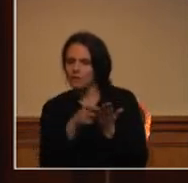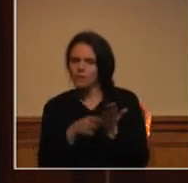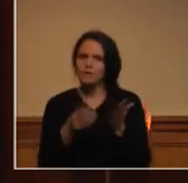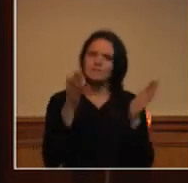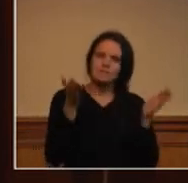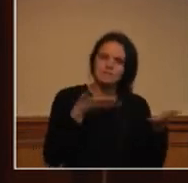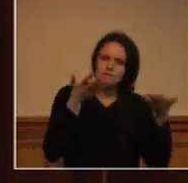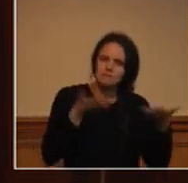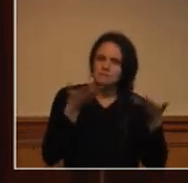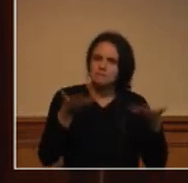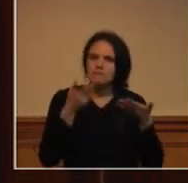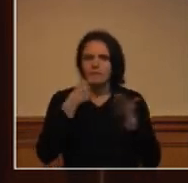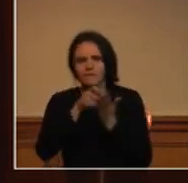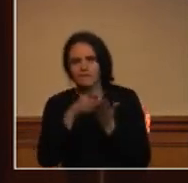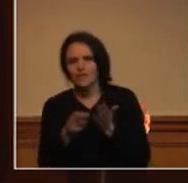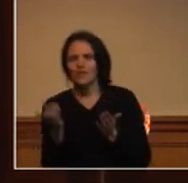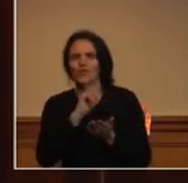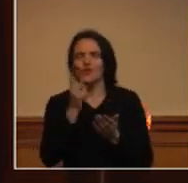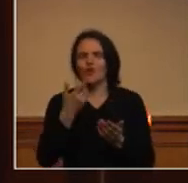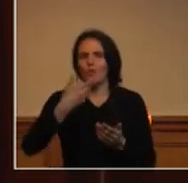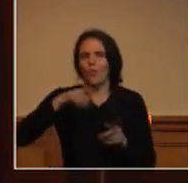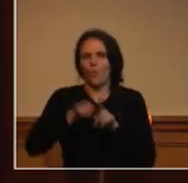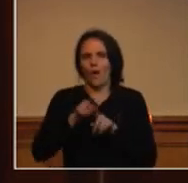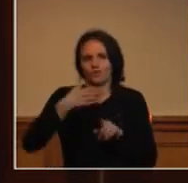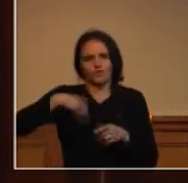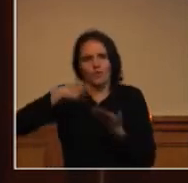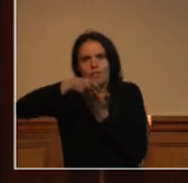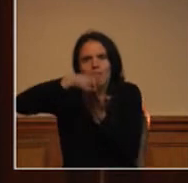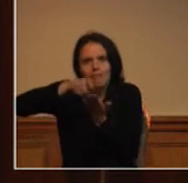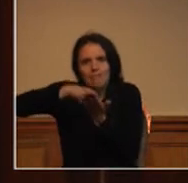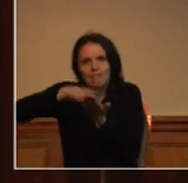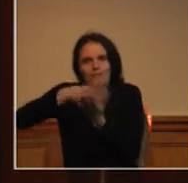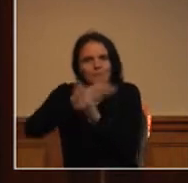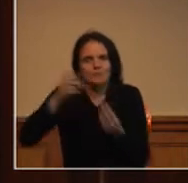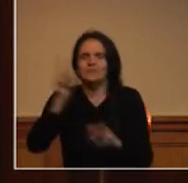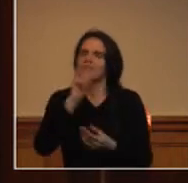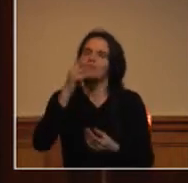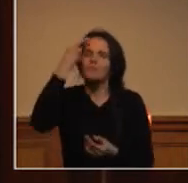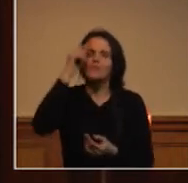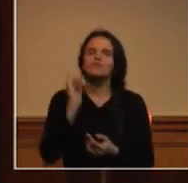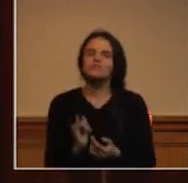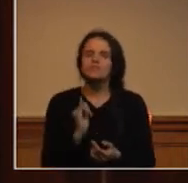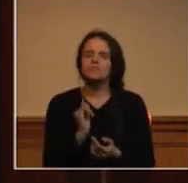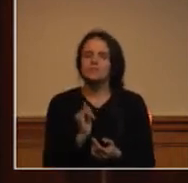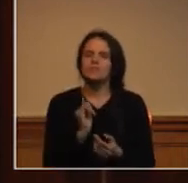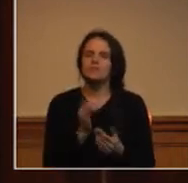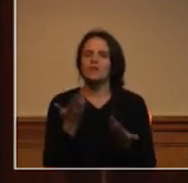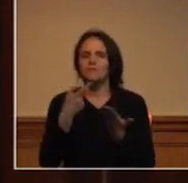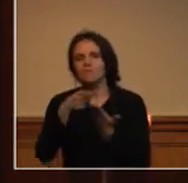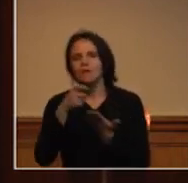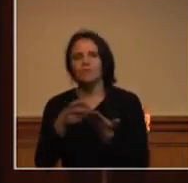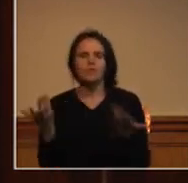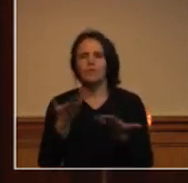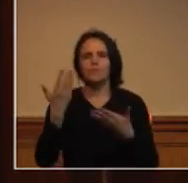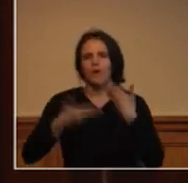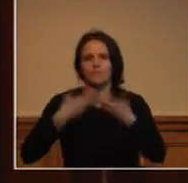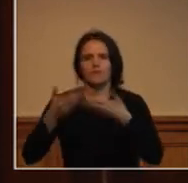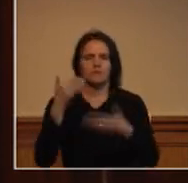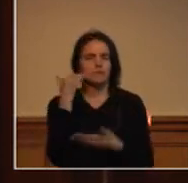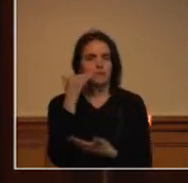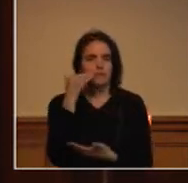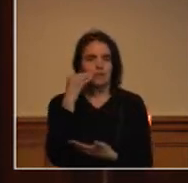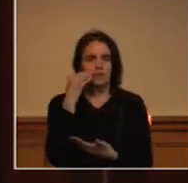sé si de manera tan psicótica como lo hicimos nosotros, pero yo necesito monitorizar los avances de los niños